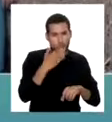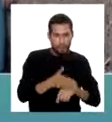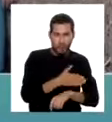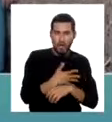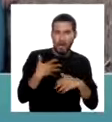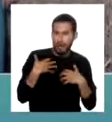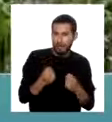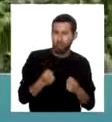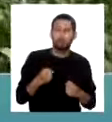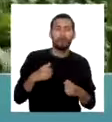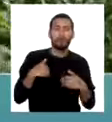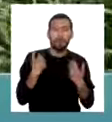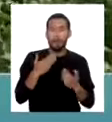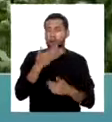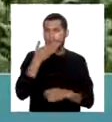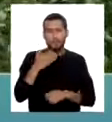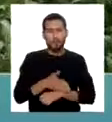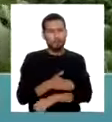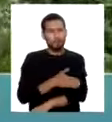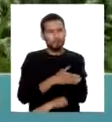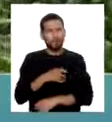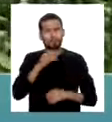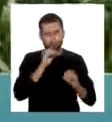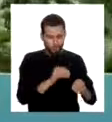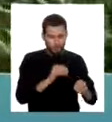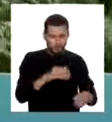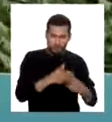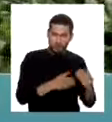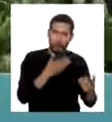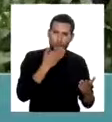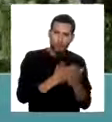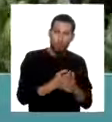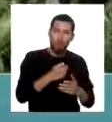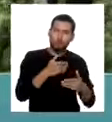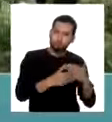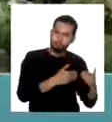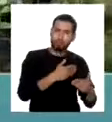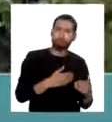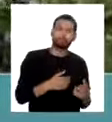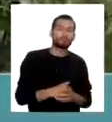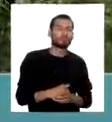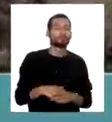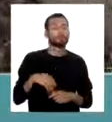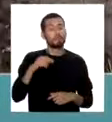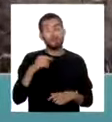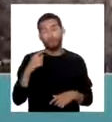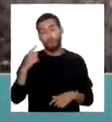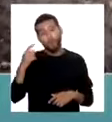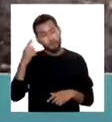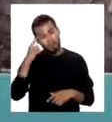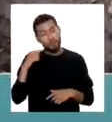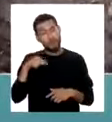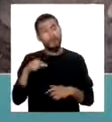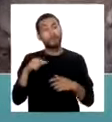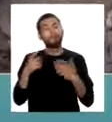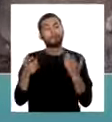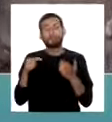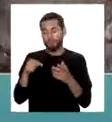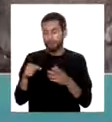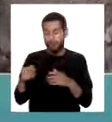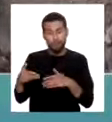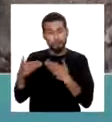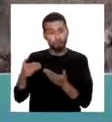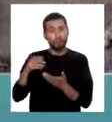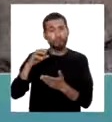salud y también para que mejore su crianza tecnificada de cuyes. Que muchas veces, por ejemplo, este proyecto le da un módulo